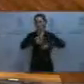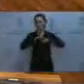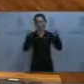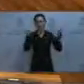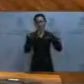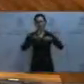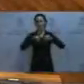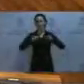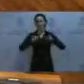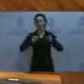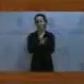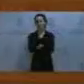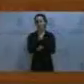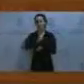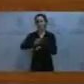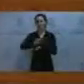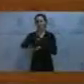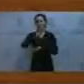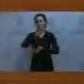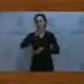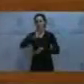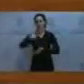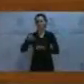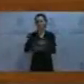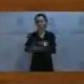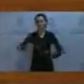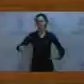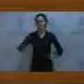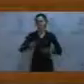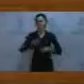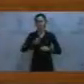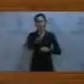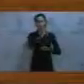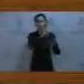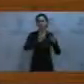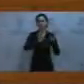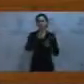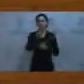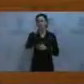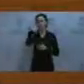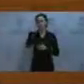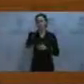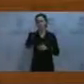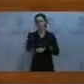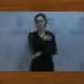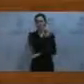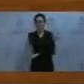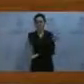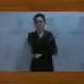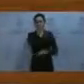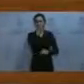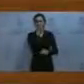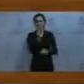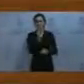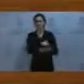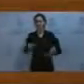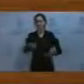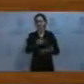por un importe de unos 130 millones, 90 y pico en avales y el resto en préstamos. Y ese es el problema, señora